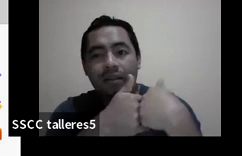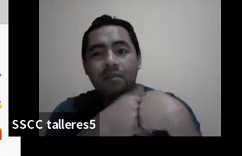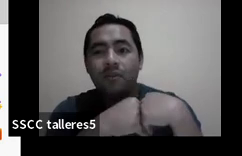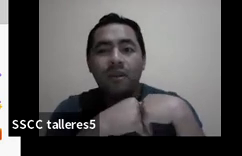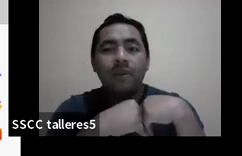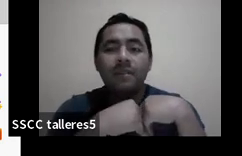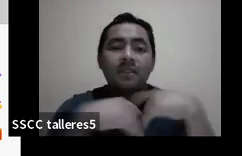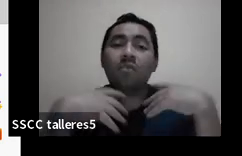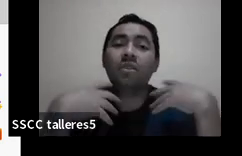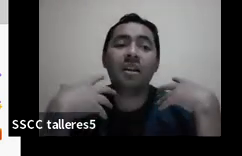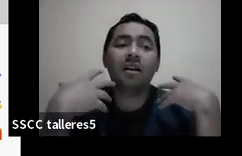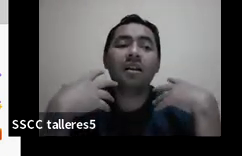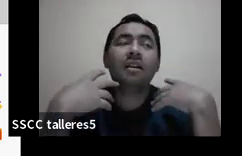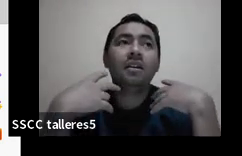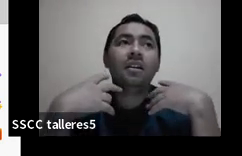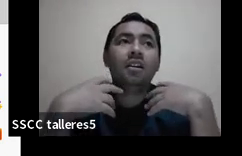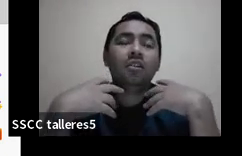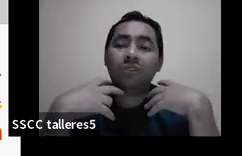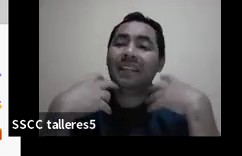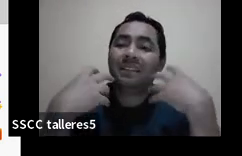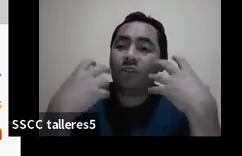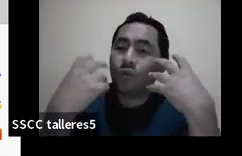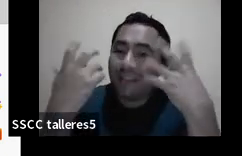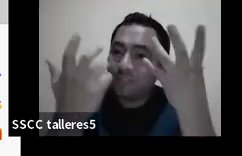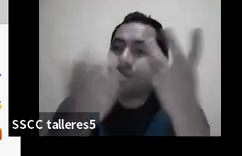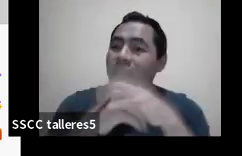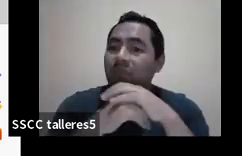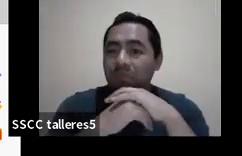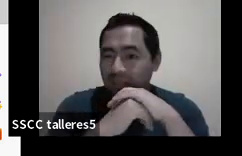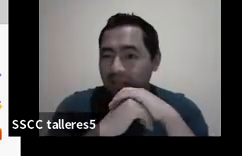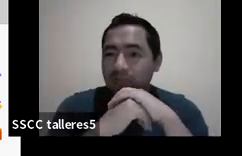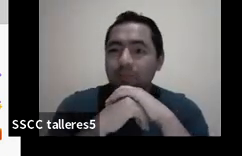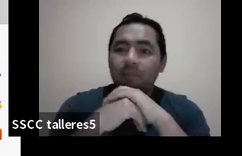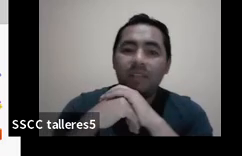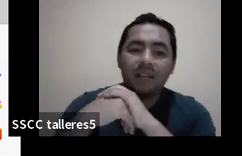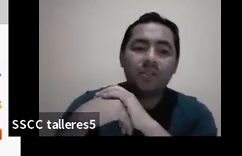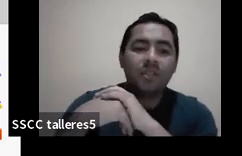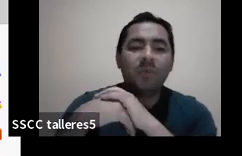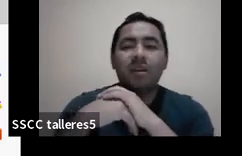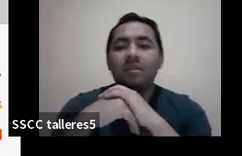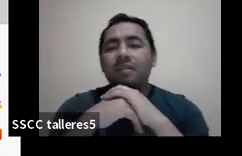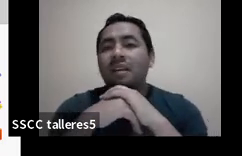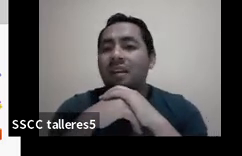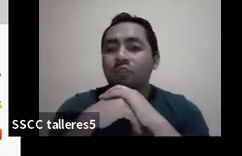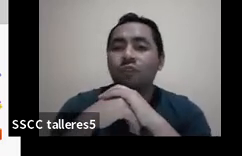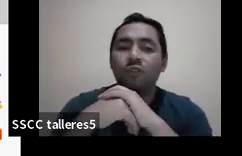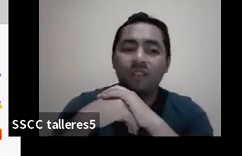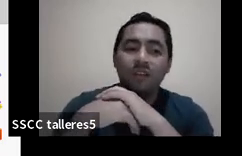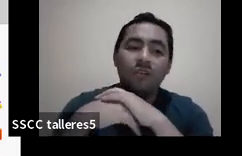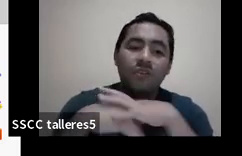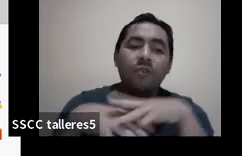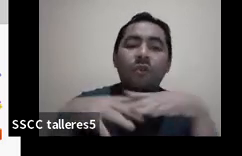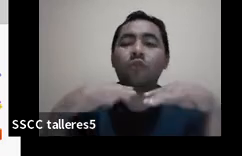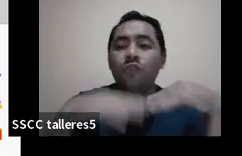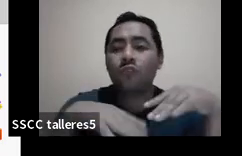aprendieron a hablar y tampoco lengua de señas se comunican utilizando gestos y mímicas. Ya, gestos y mímicas. Y a estos sordos